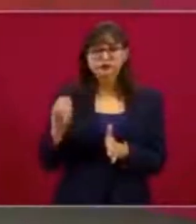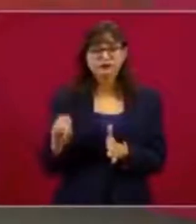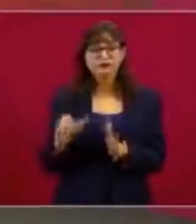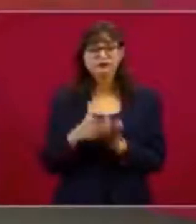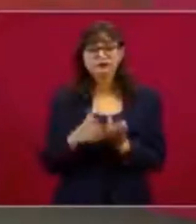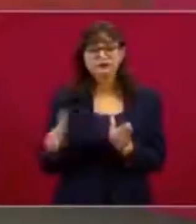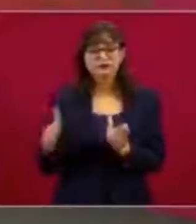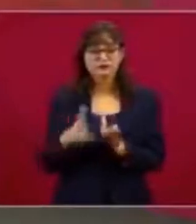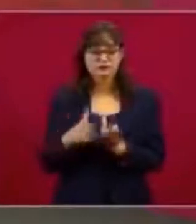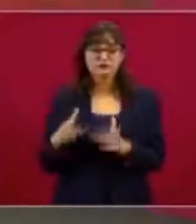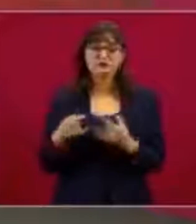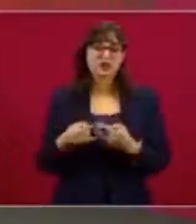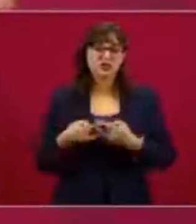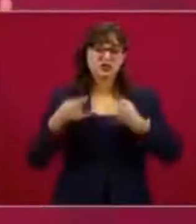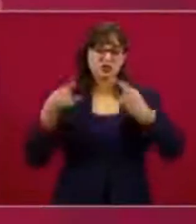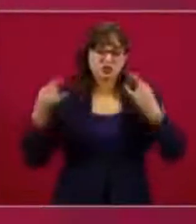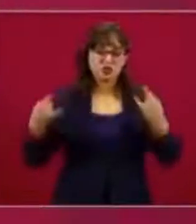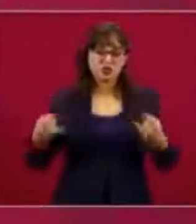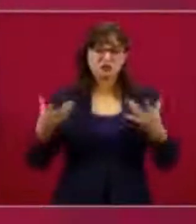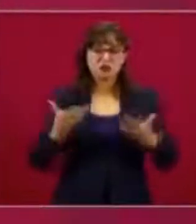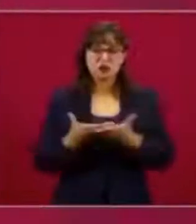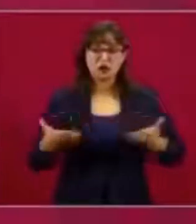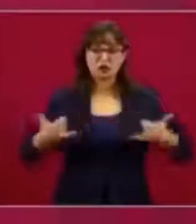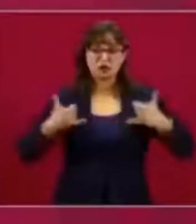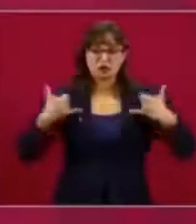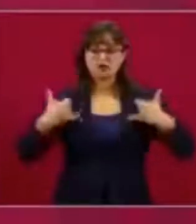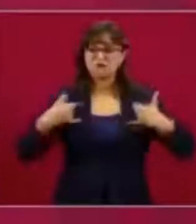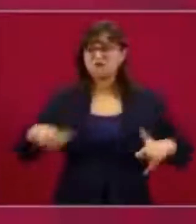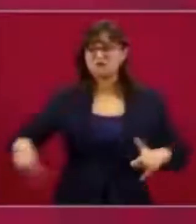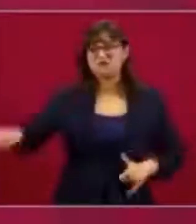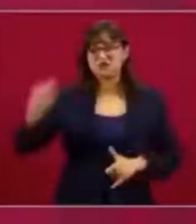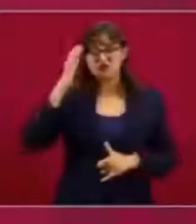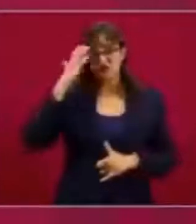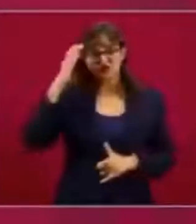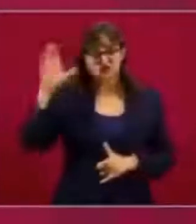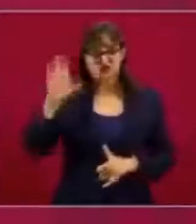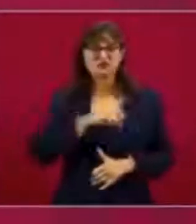Todo esto es historia para los jóvenes.